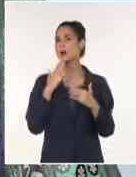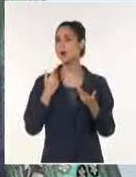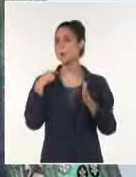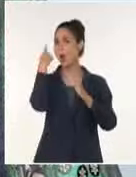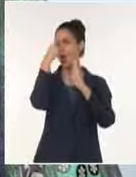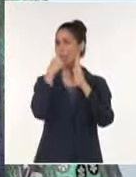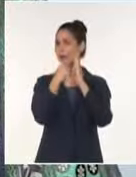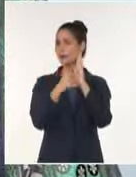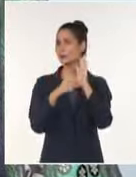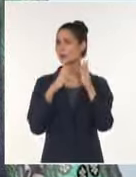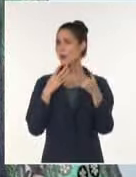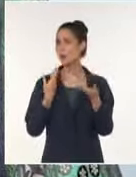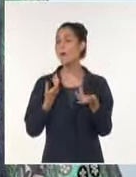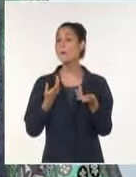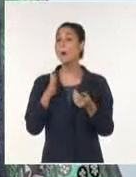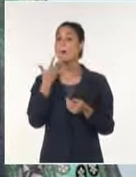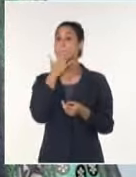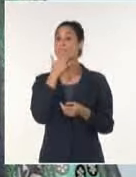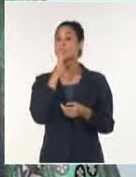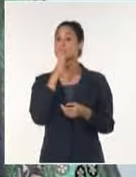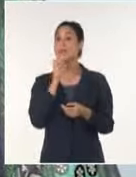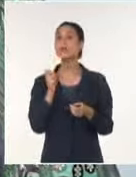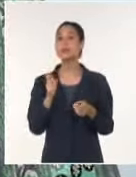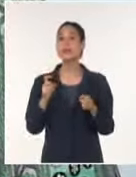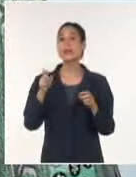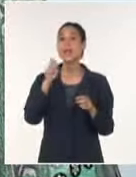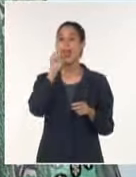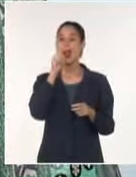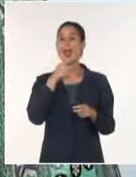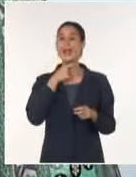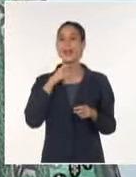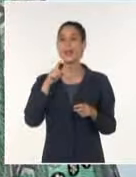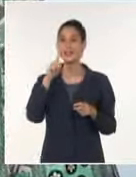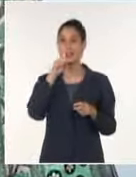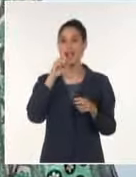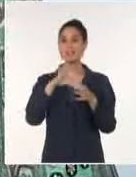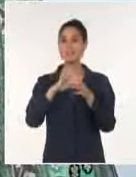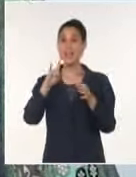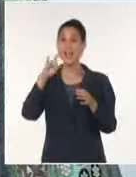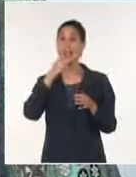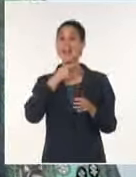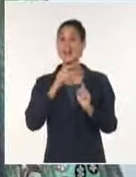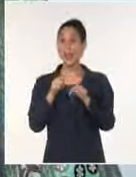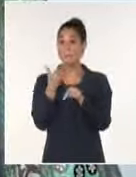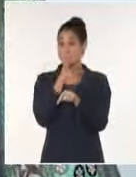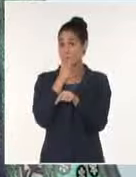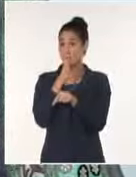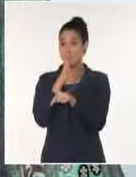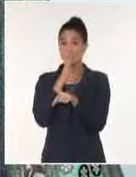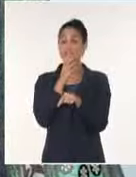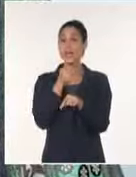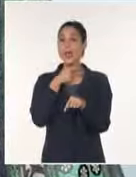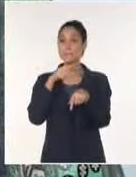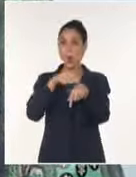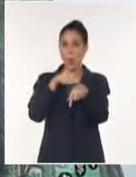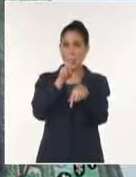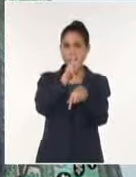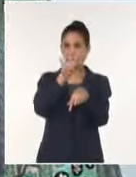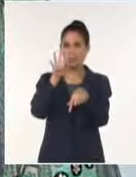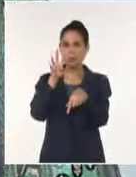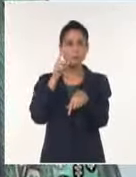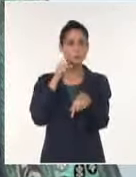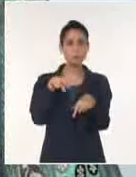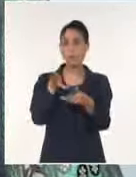Y en las primeras 24 o 48 horas usted no lo puede discernir, le digo más, para